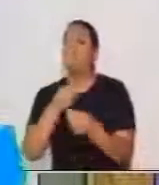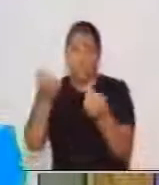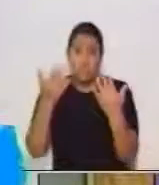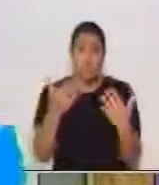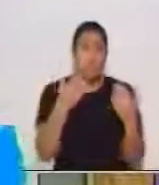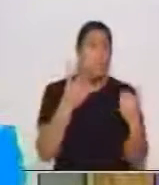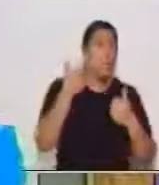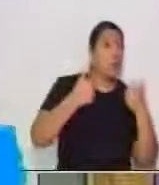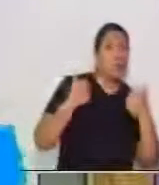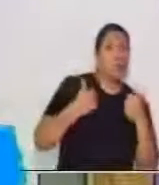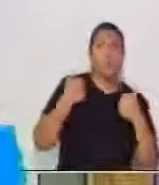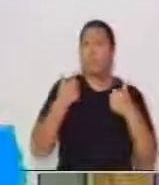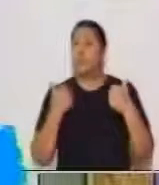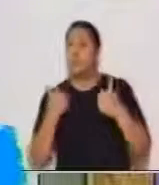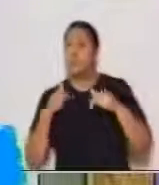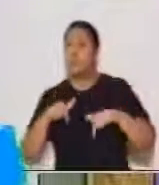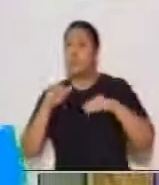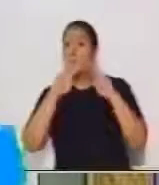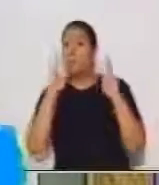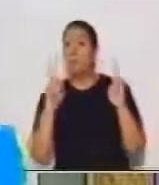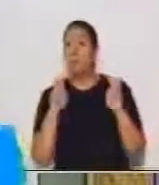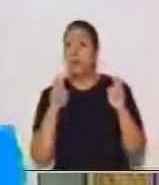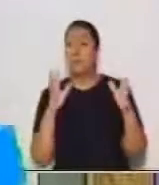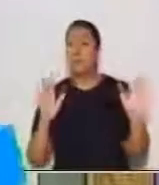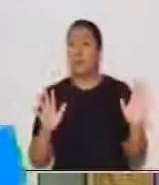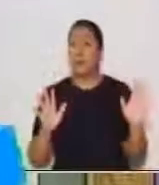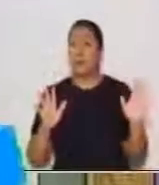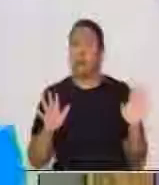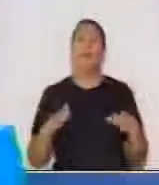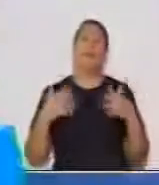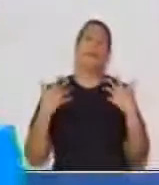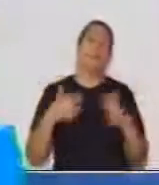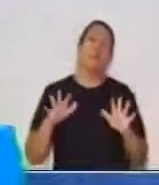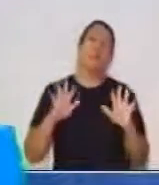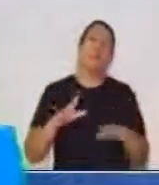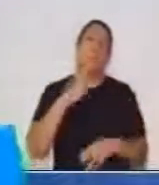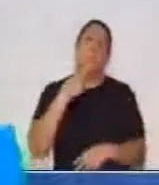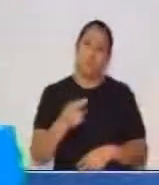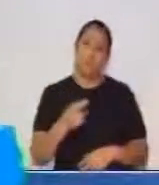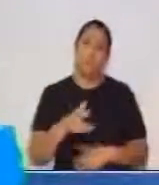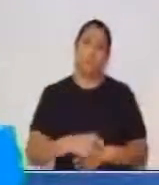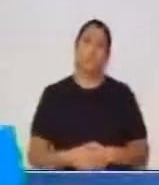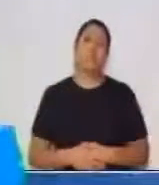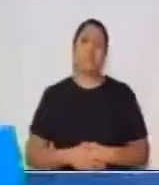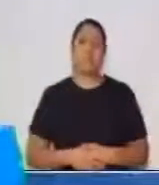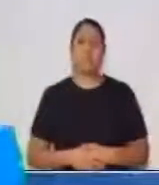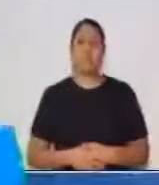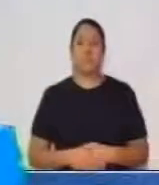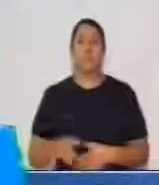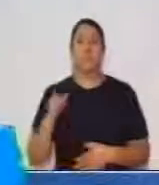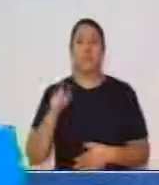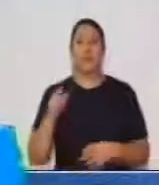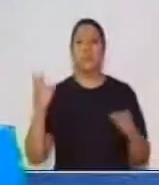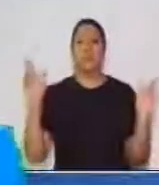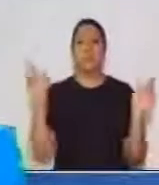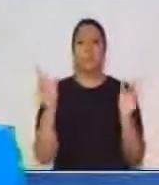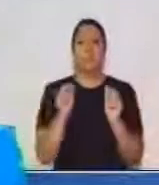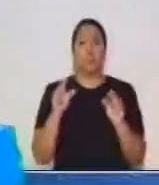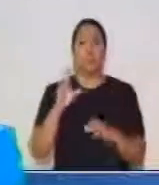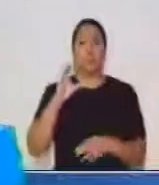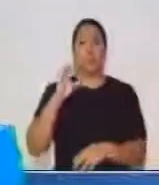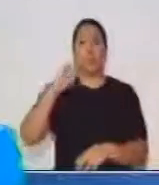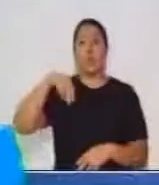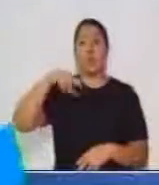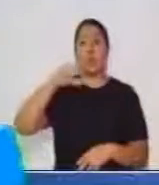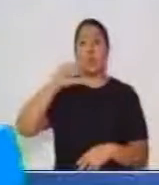que se trató en la mesa redonda y pues ya oportunamente responder. Y en la conclusión, cuando hablamos